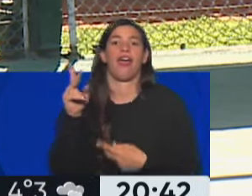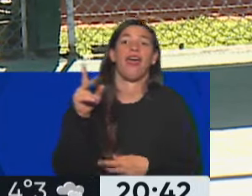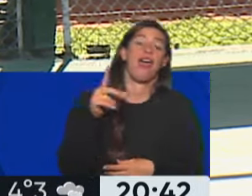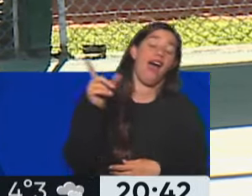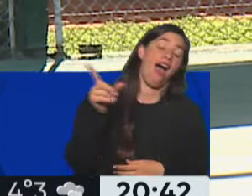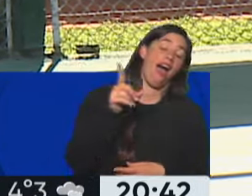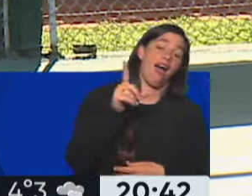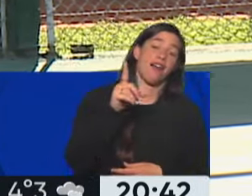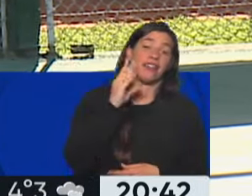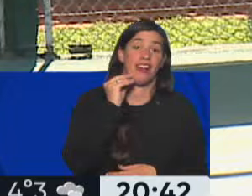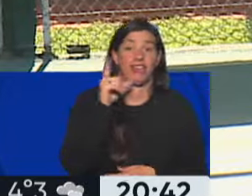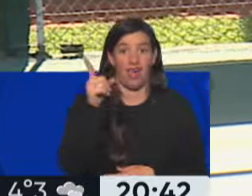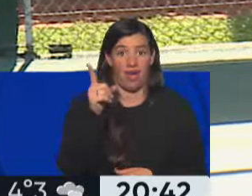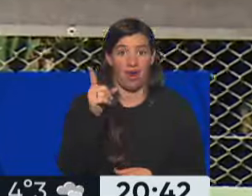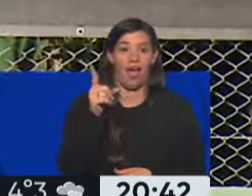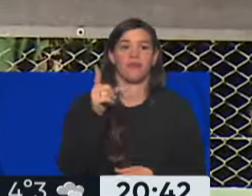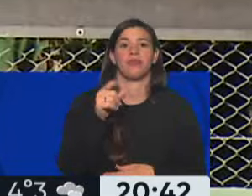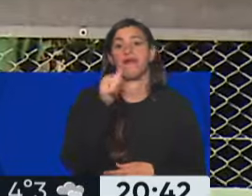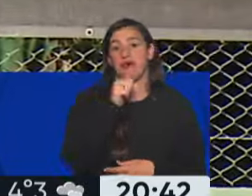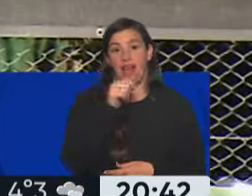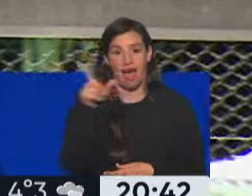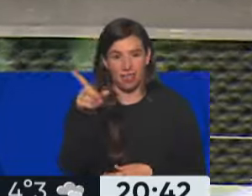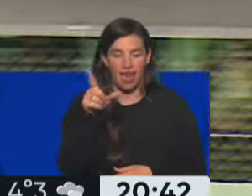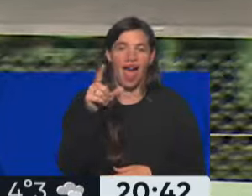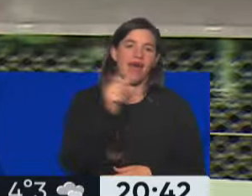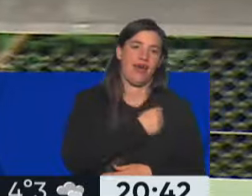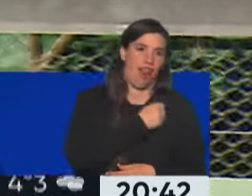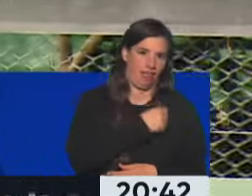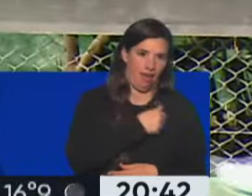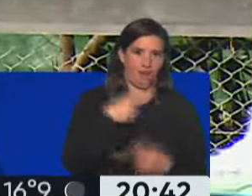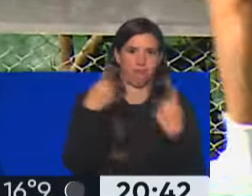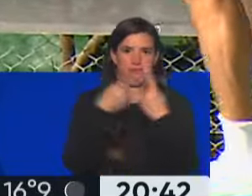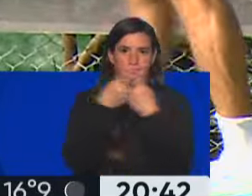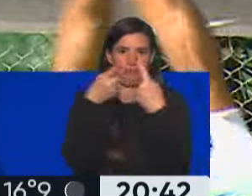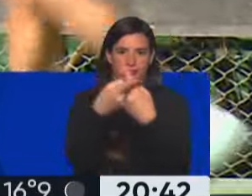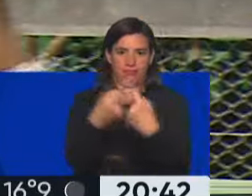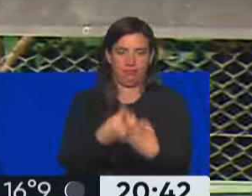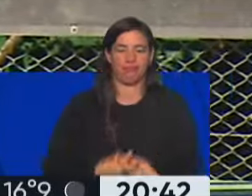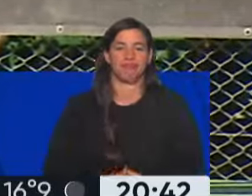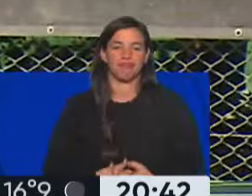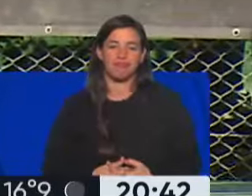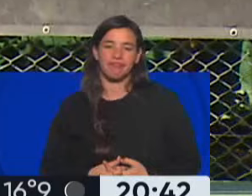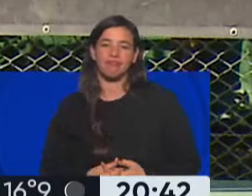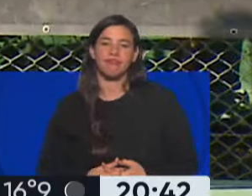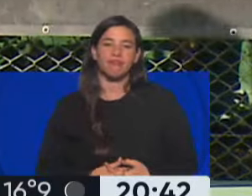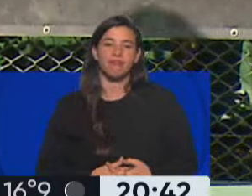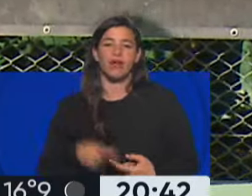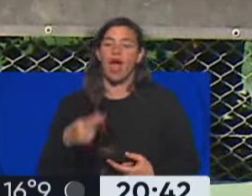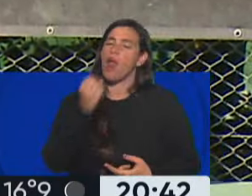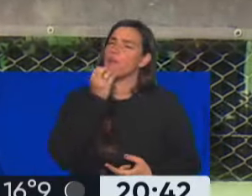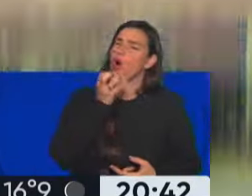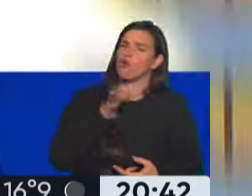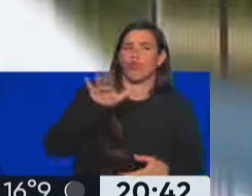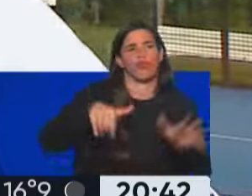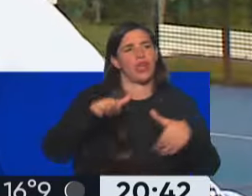enfrentar al equipo local, a Finlandia y Canadá. Es hermoso que te convoquen, que te formar parte de este equipo, la verdad que siempre es un